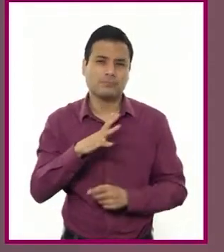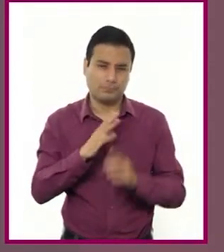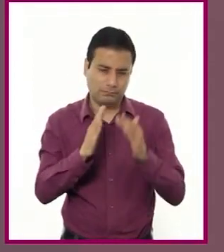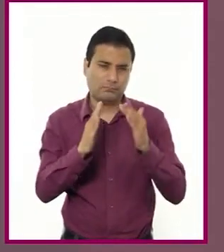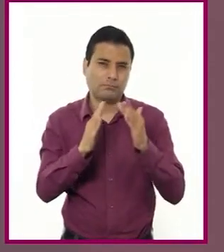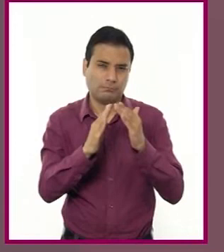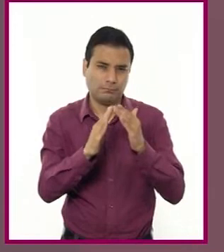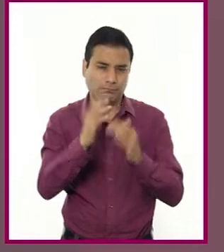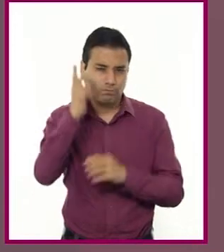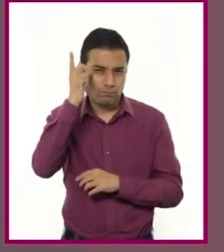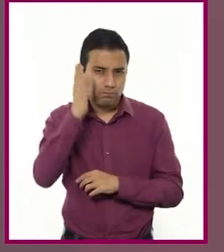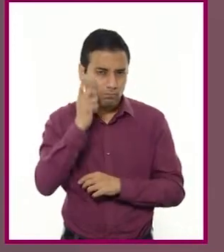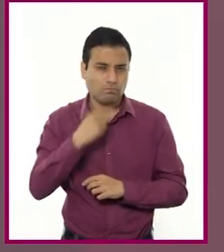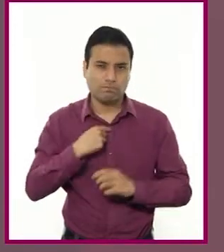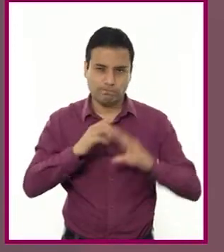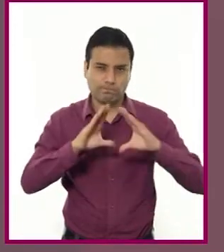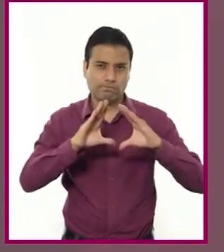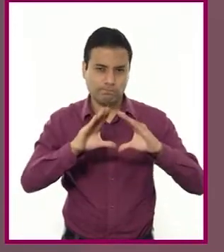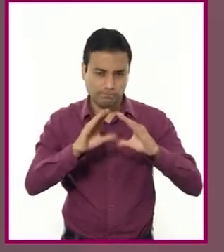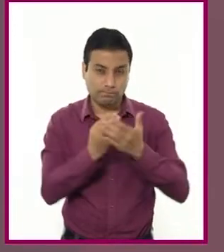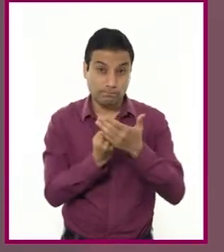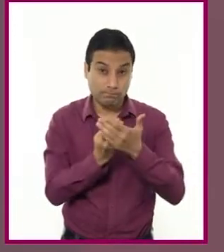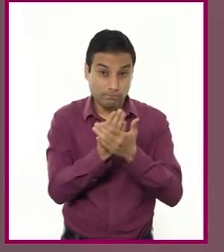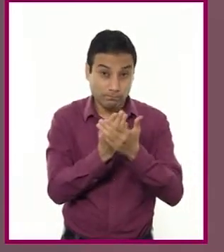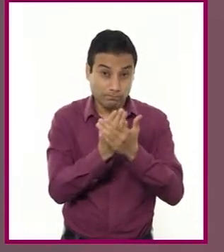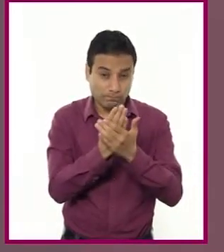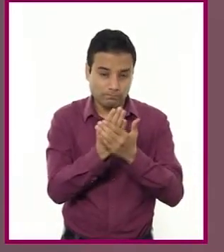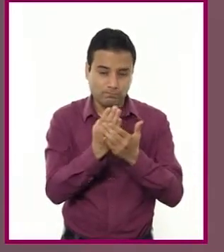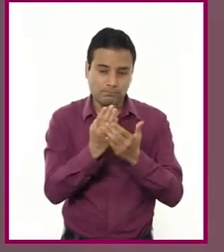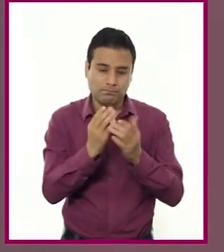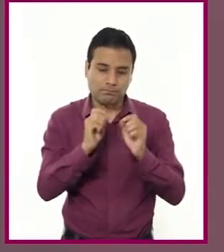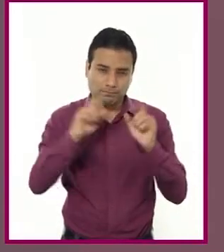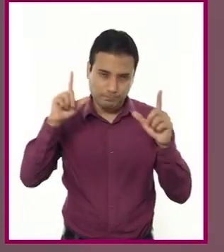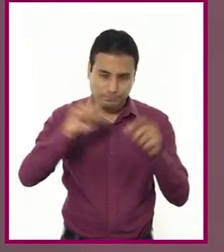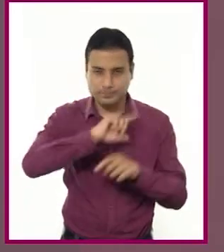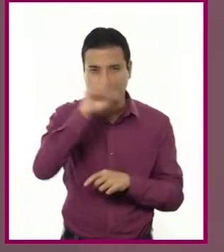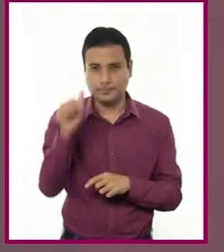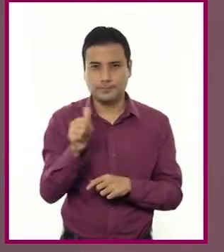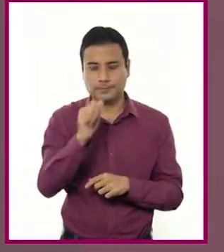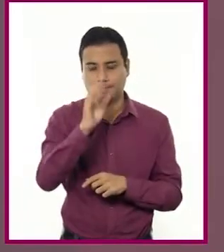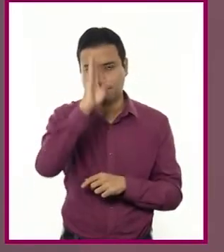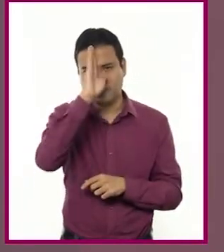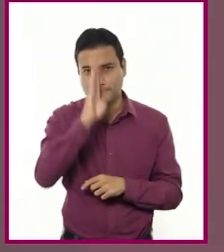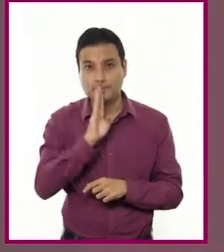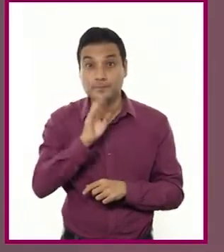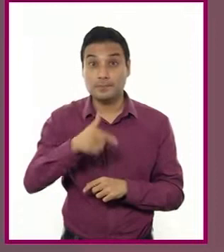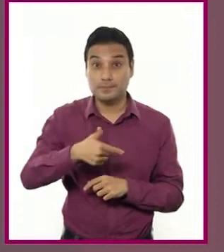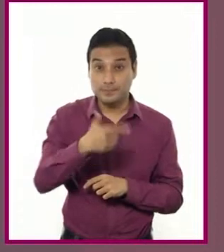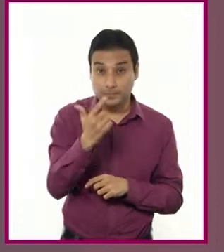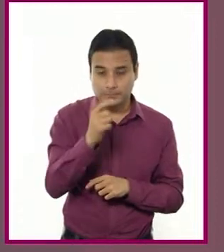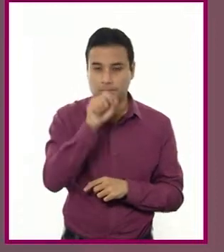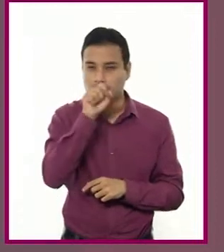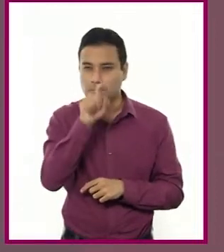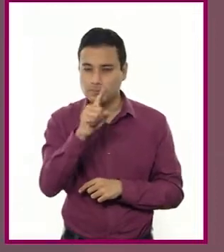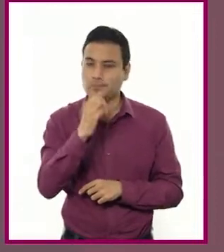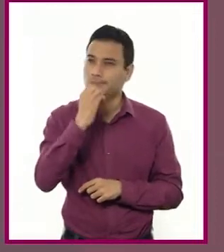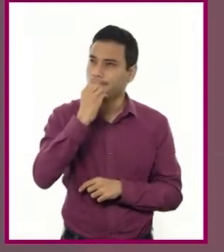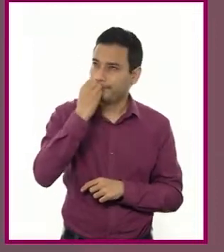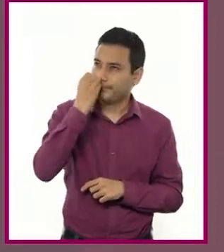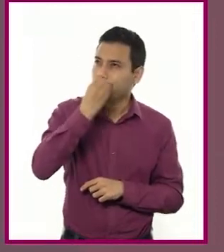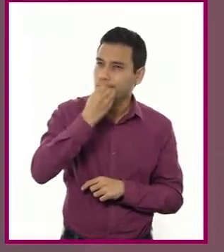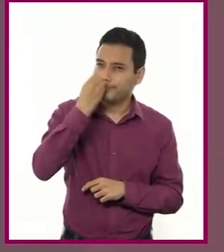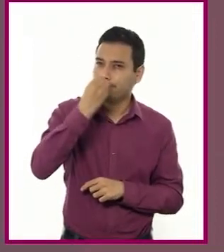los enseñábamos a levantarse a medianoche y los enseñábamos a decir los maitines en Nuestra